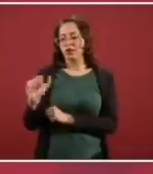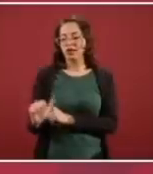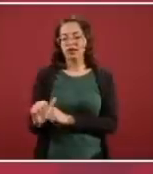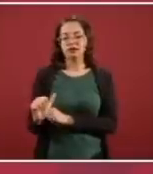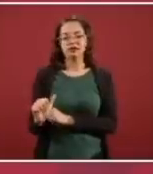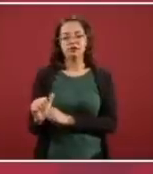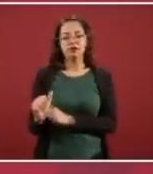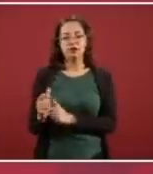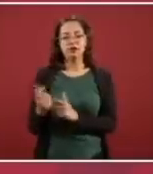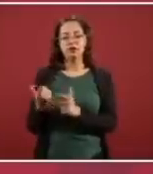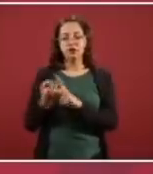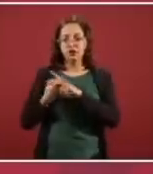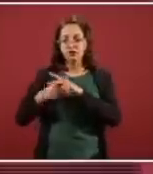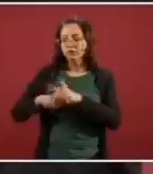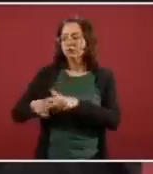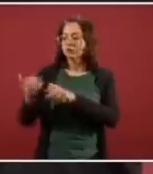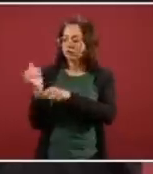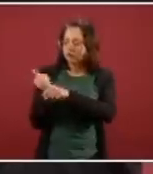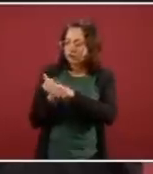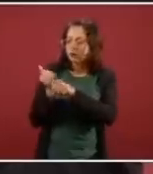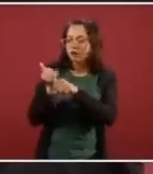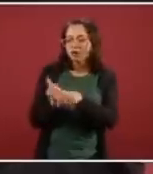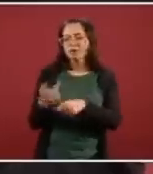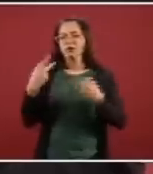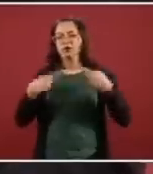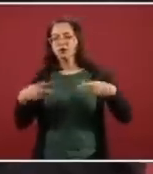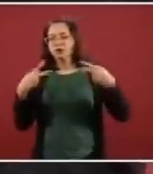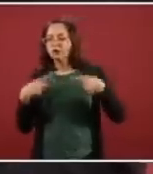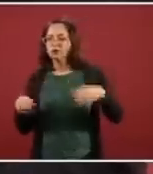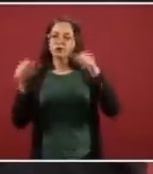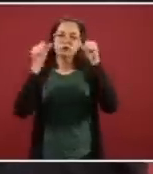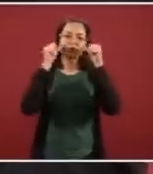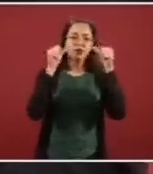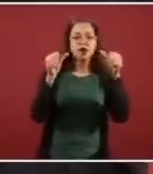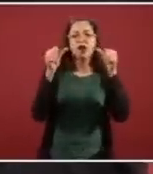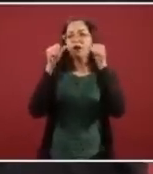Se investiga, se escucha testigos,